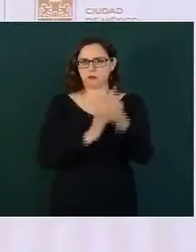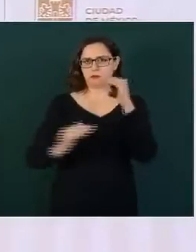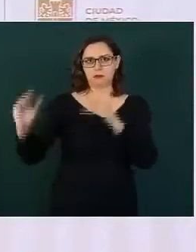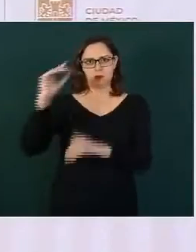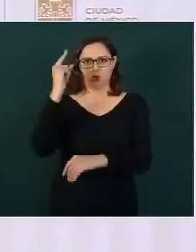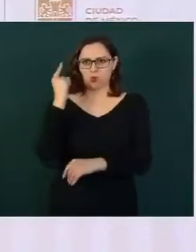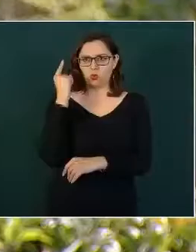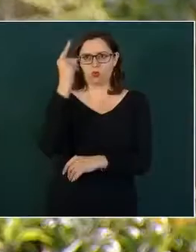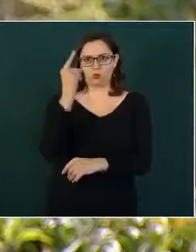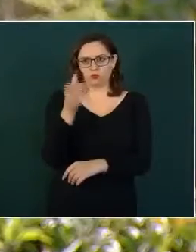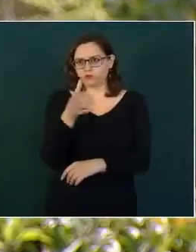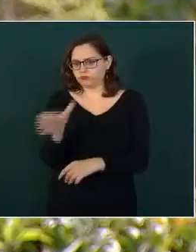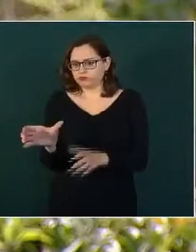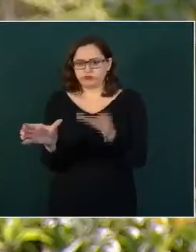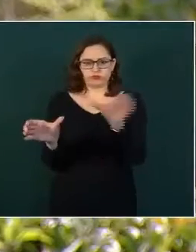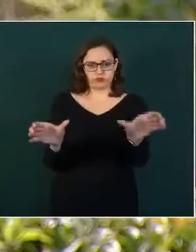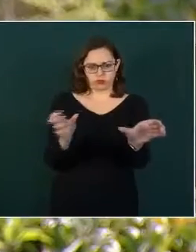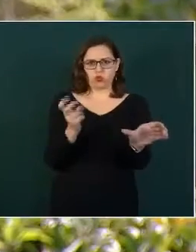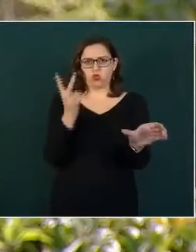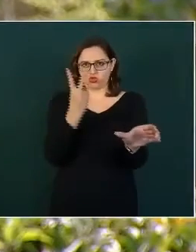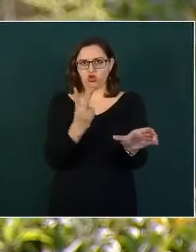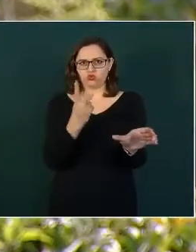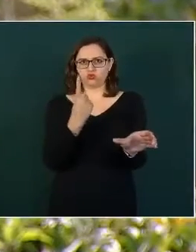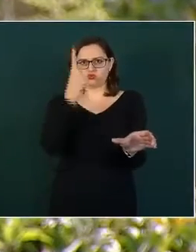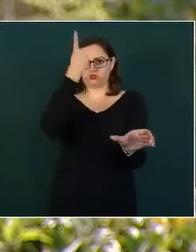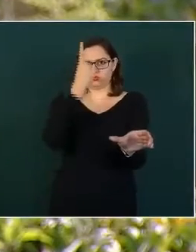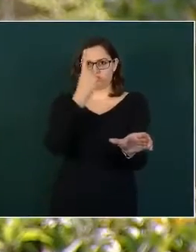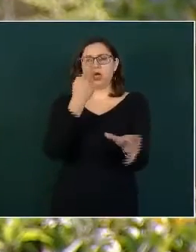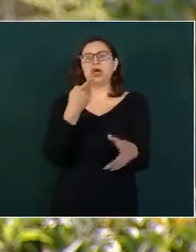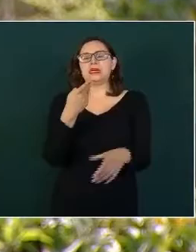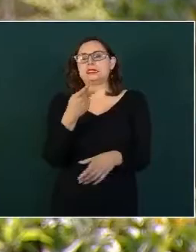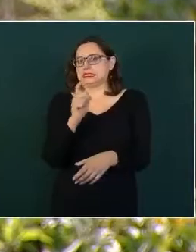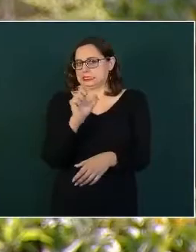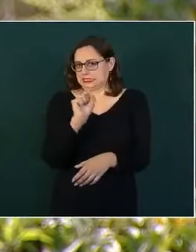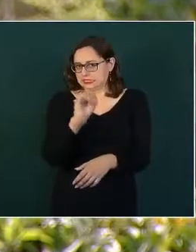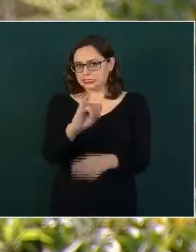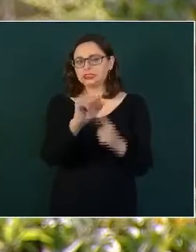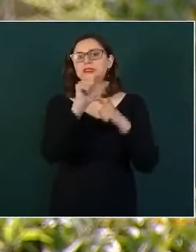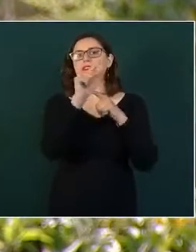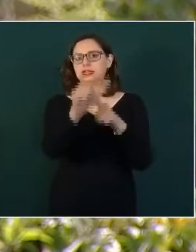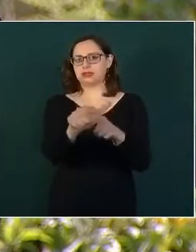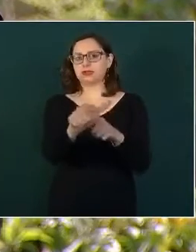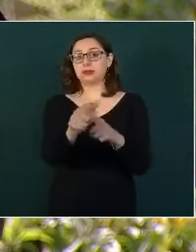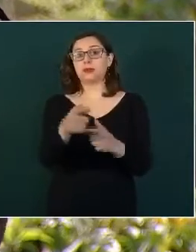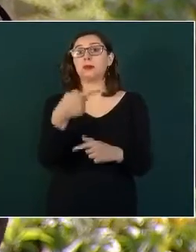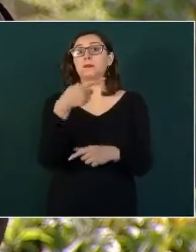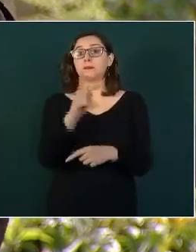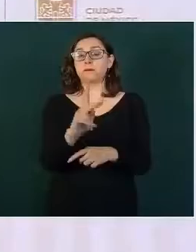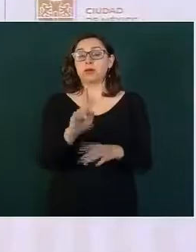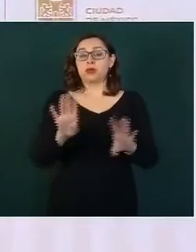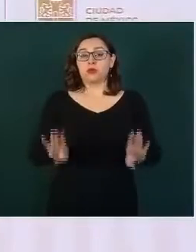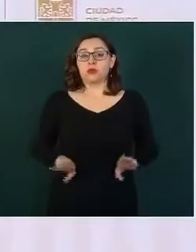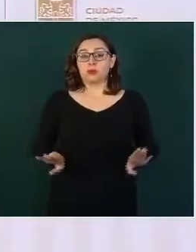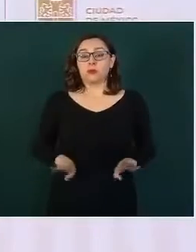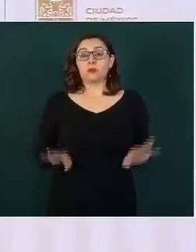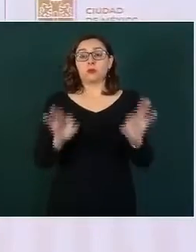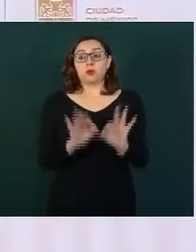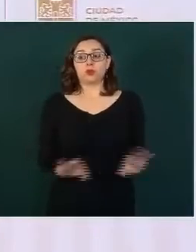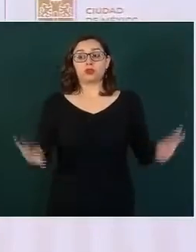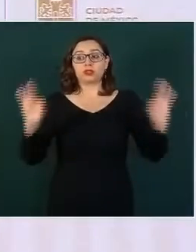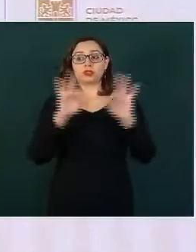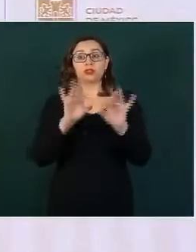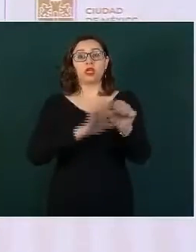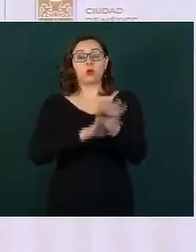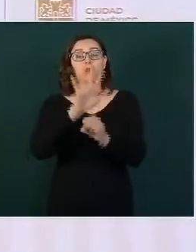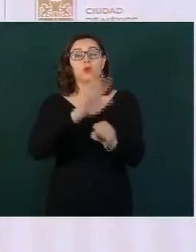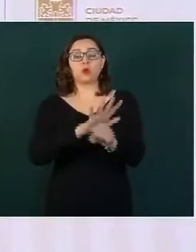de las dos Fuerzas Armadas. Una característica muy importante que debo señalar en este proyecto es que para su